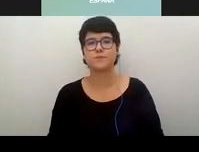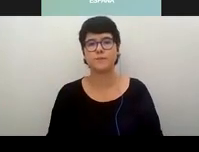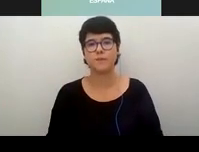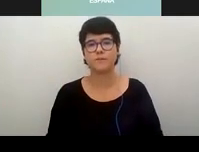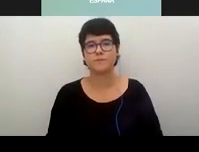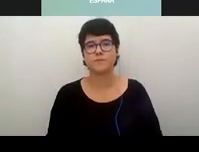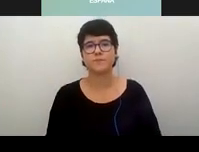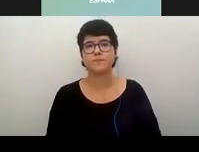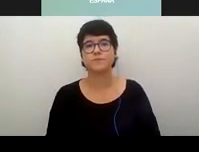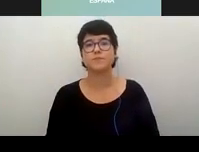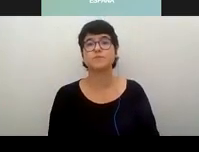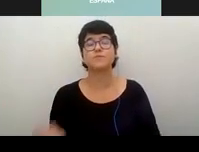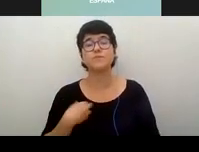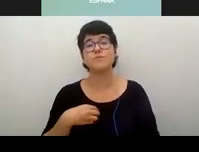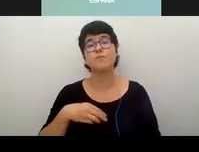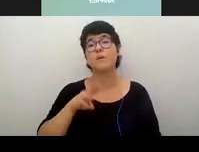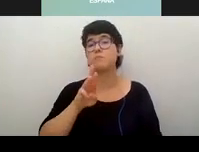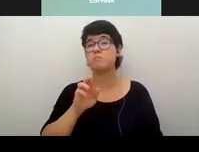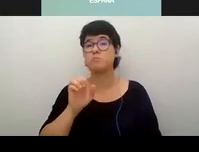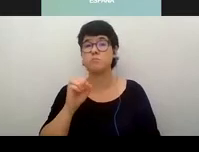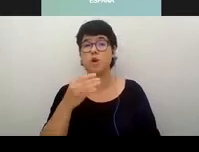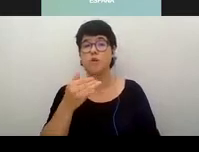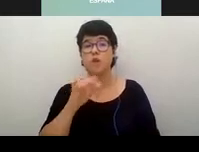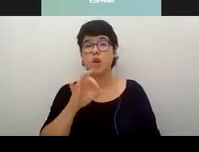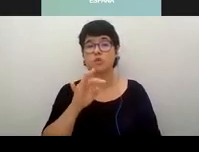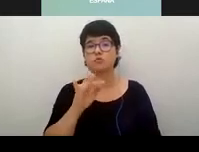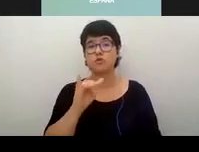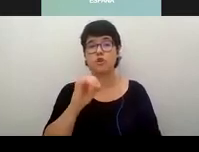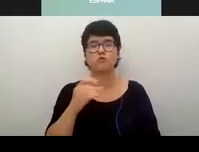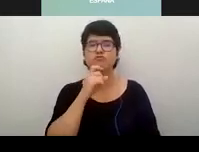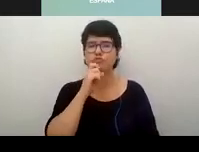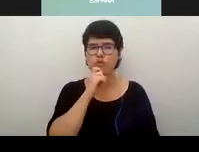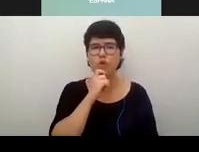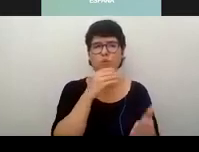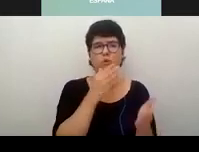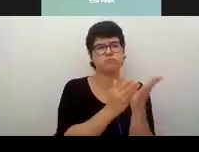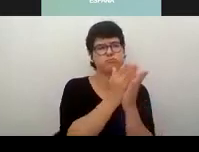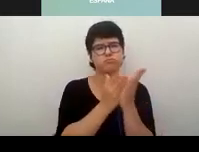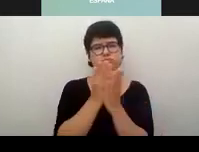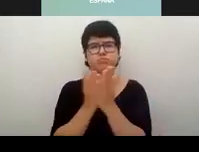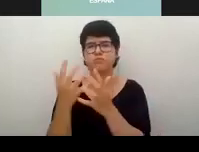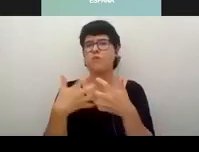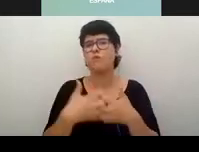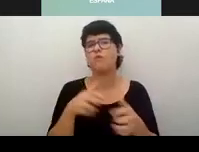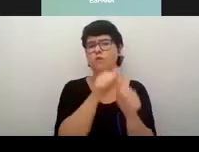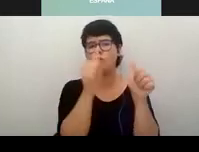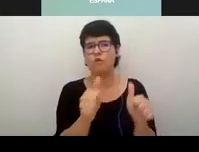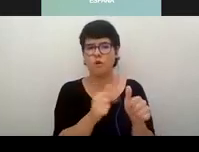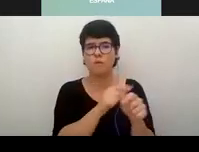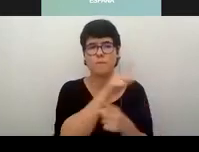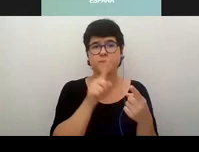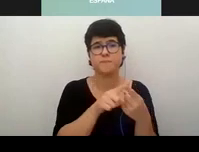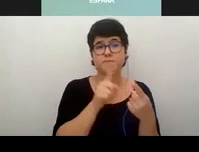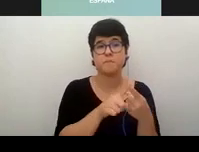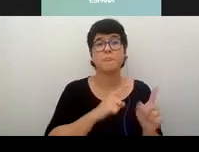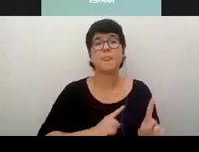Los probióticos ejercen su acción beneficiosa a través de 3 mecanismos fundamentalmente. Hemos de pensar que son bacterias, por lo tanto tendrán cierto efecto antimicrobiano por una razón